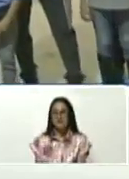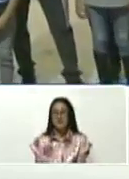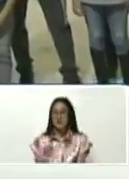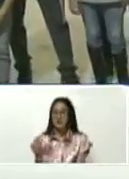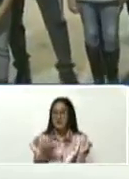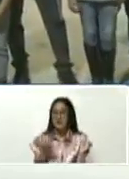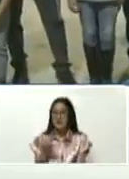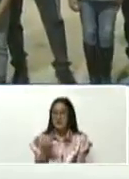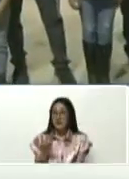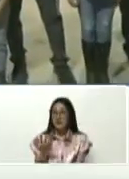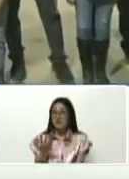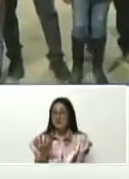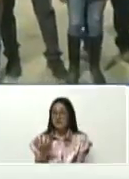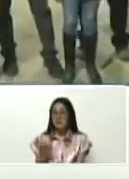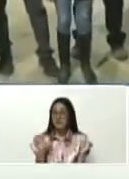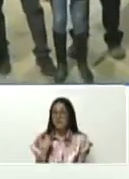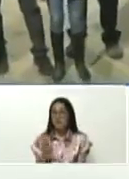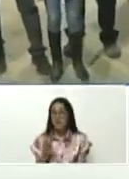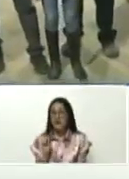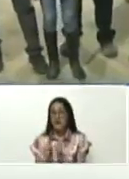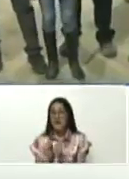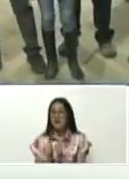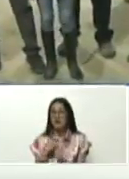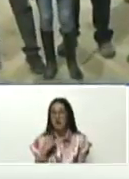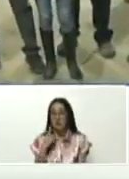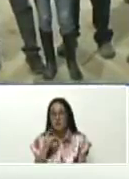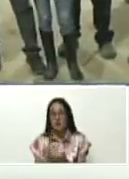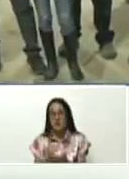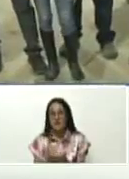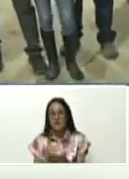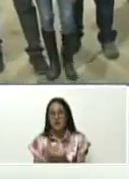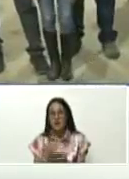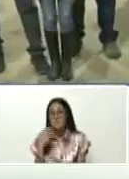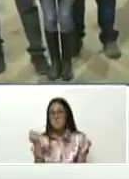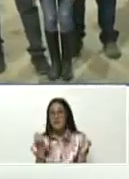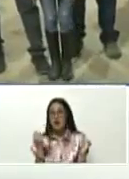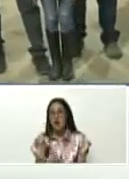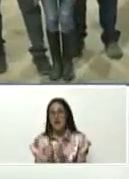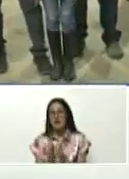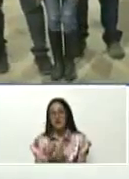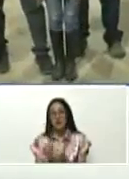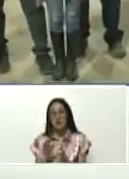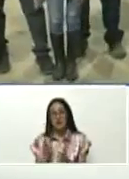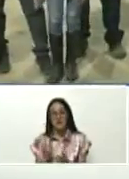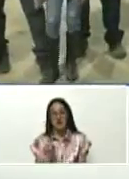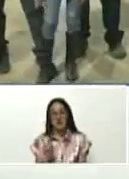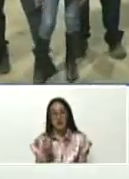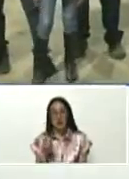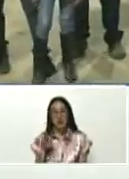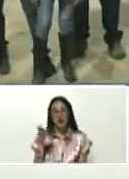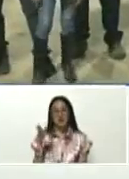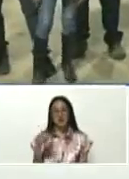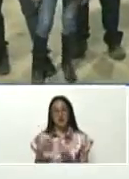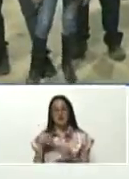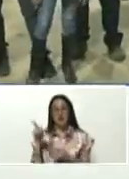Verdaderamente, bueno, mándeme algún quesito de eso. Si dicen que es el mejor queso del país, el que produce ustedes en